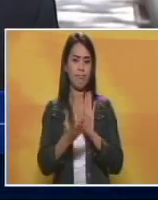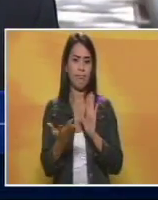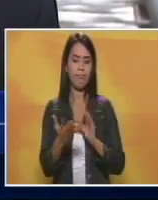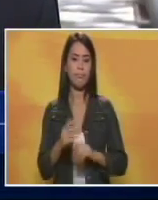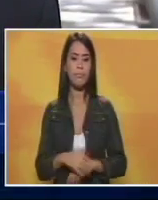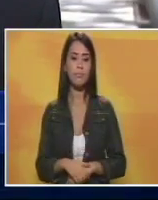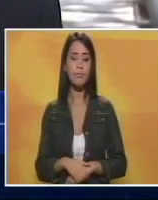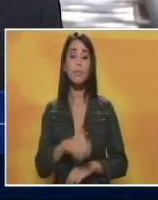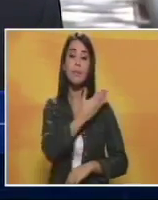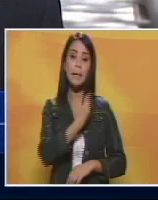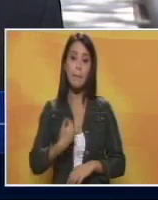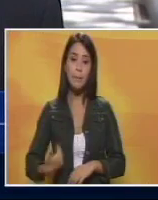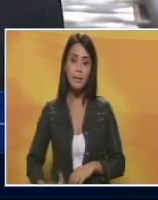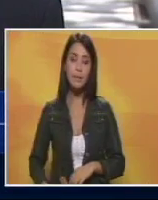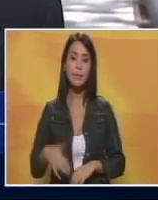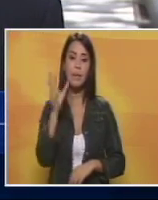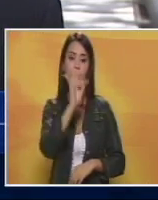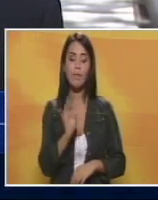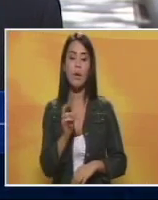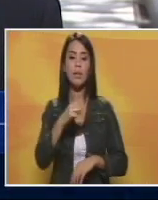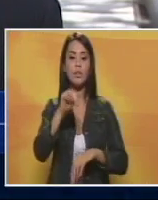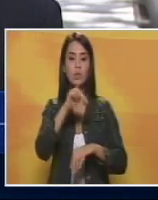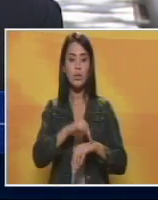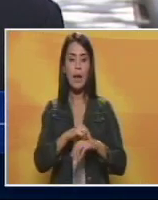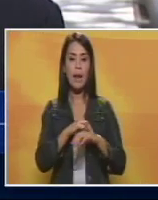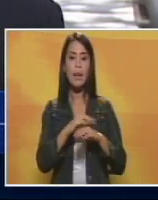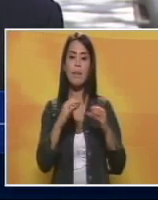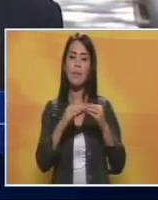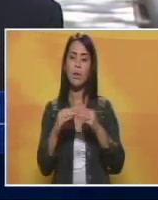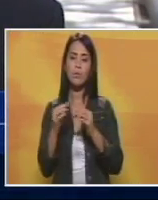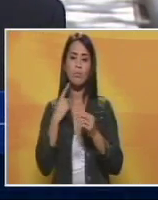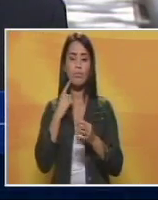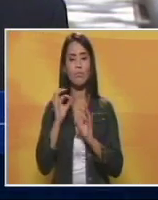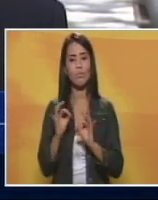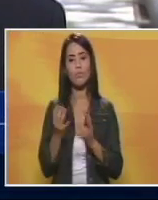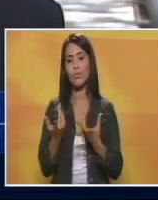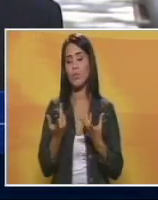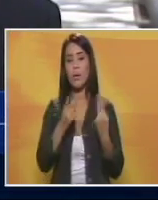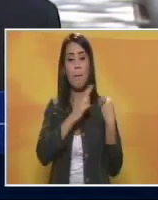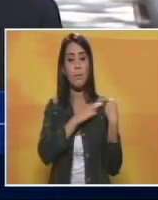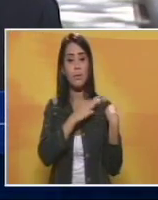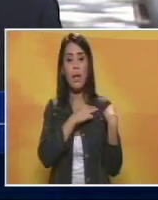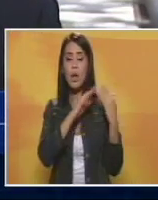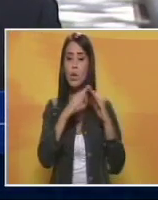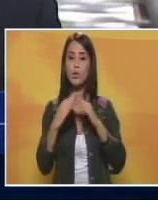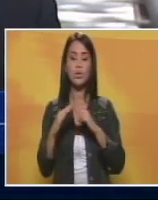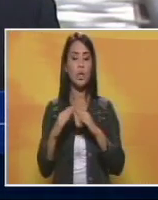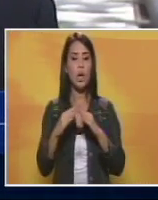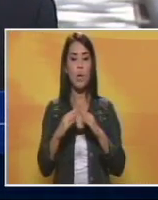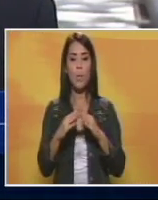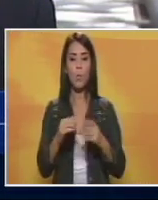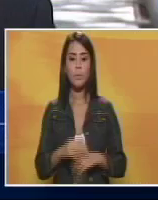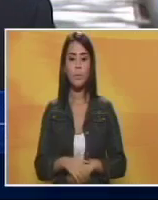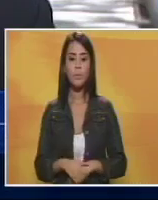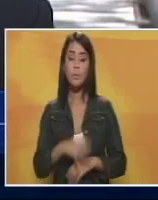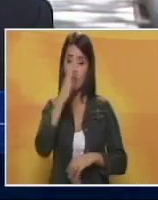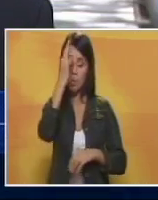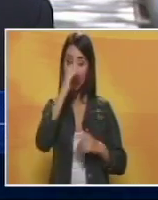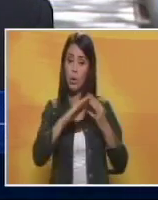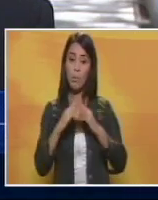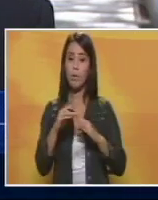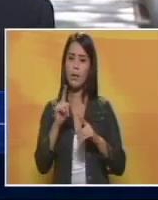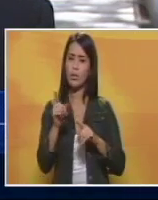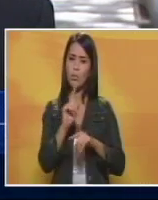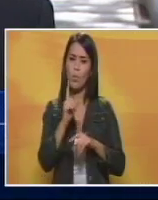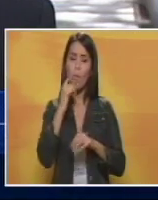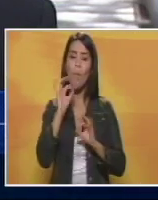Zapata, presidente de la Federación Nacional de Comunas, dijo que no es competencia de los consejos comunales el problema del transporte, sino del gobierno